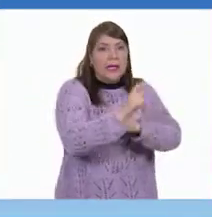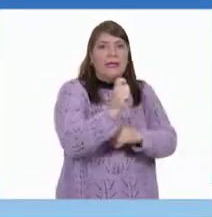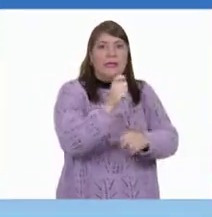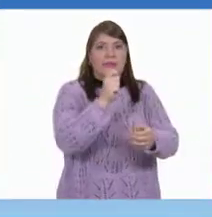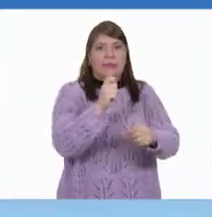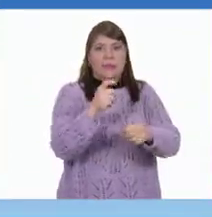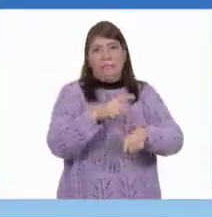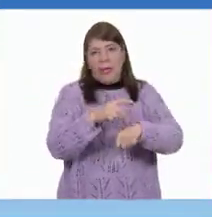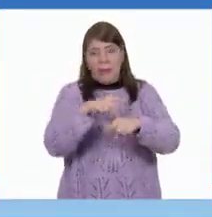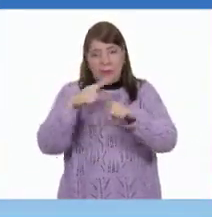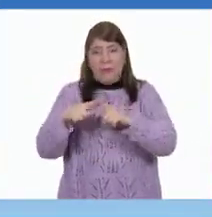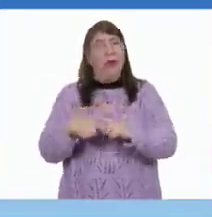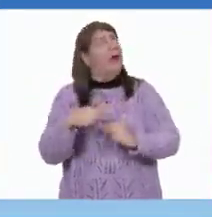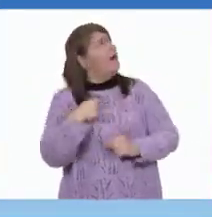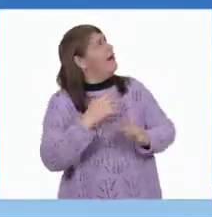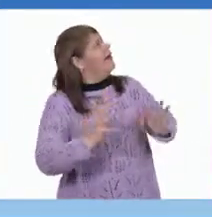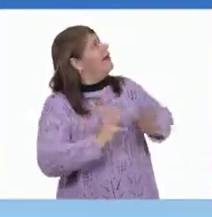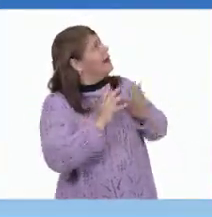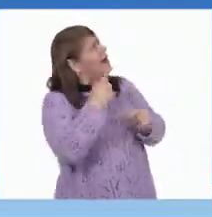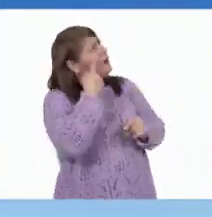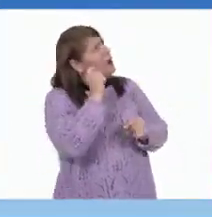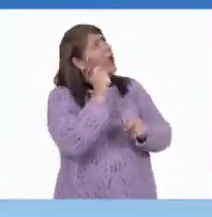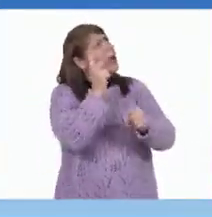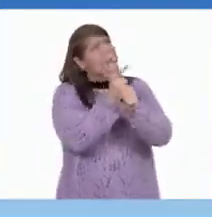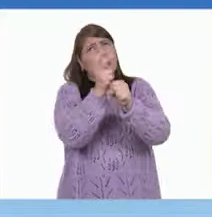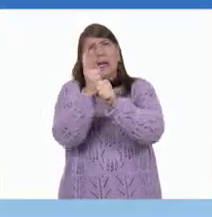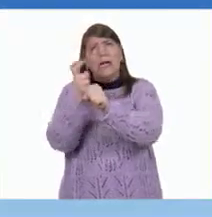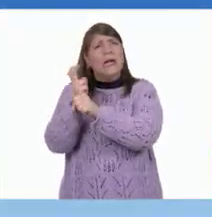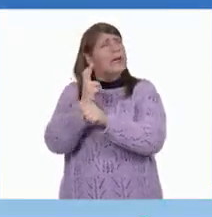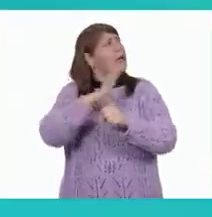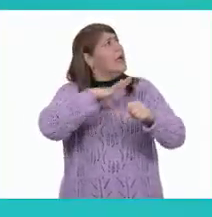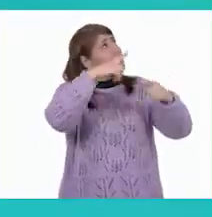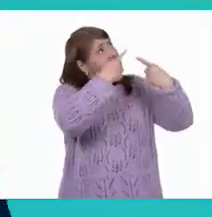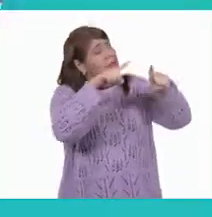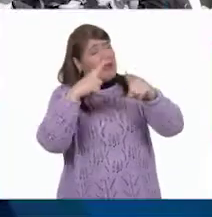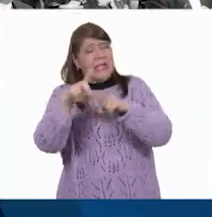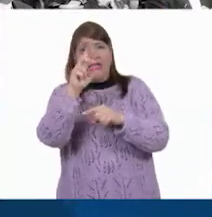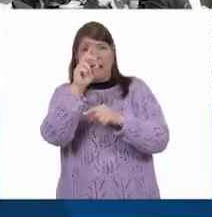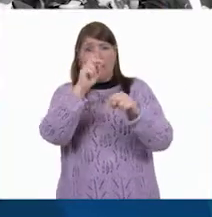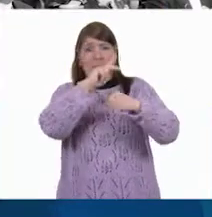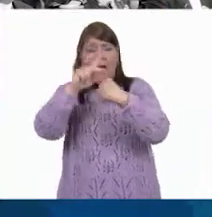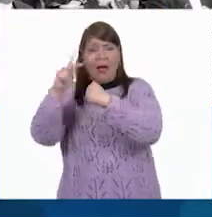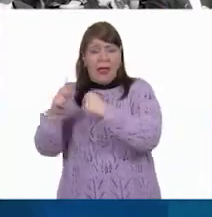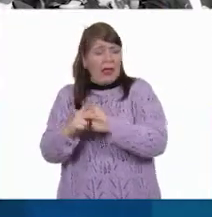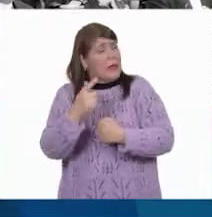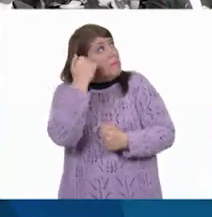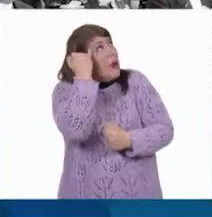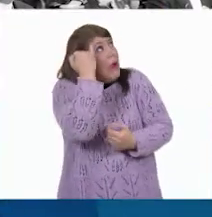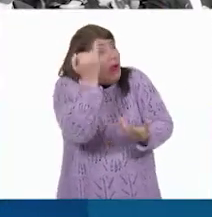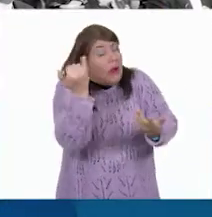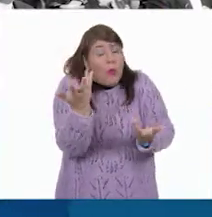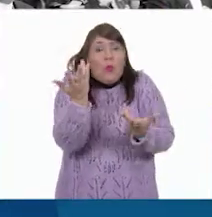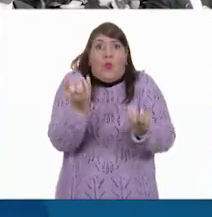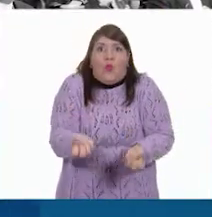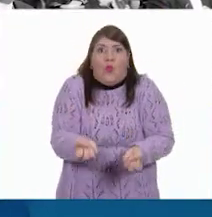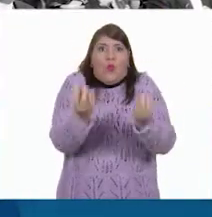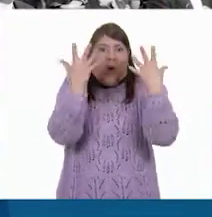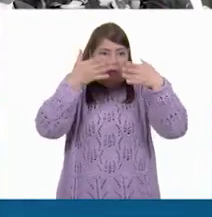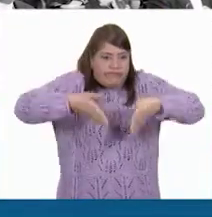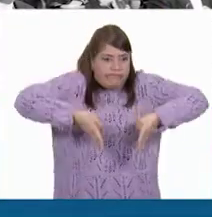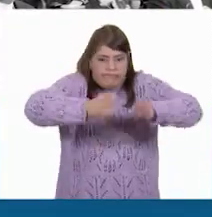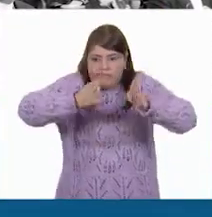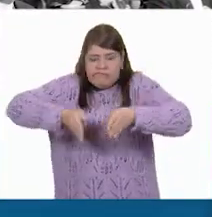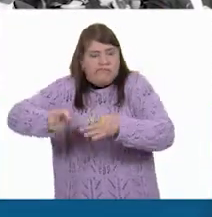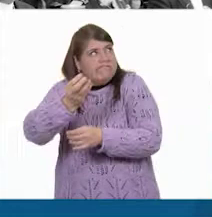el narrador dijo que hubo invitados de 30 naciones. Imagínese cuánta